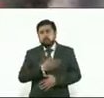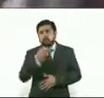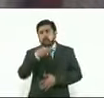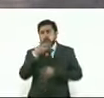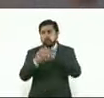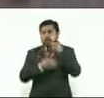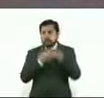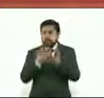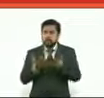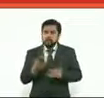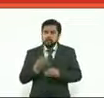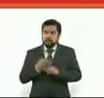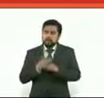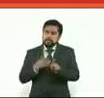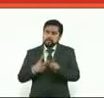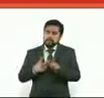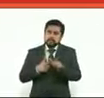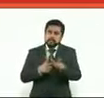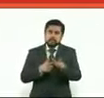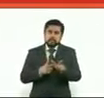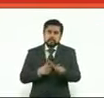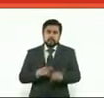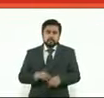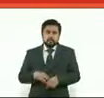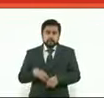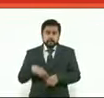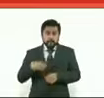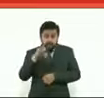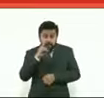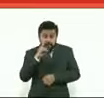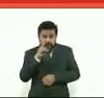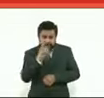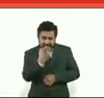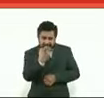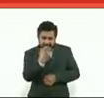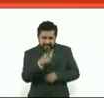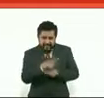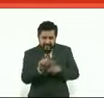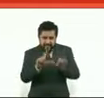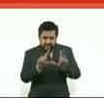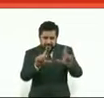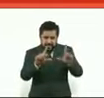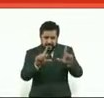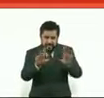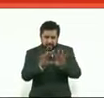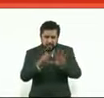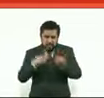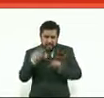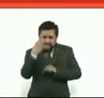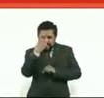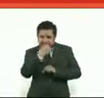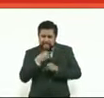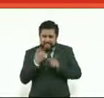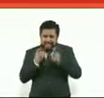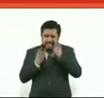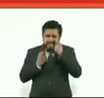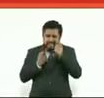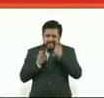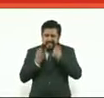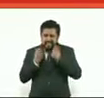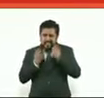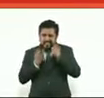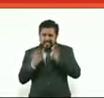sido una lástima por sí. La carrera que está realizando. Y aquí vamos a ver, justamente, de hecho, iba por delante de Eloy. Ahí ven ustedes su rictus de